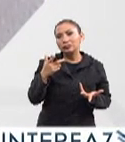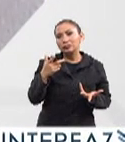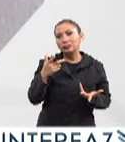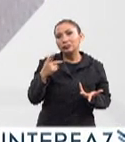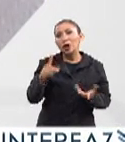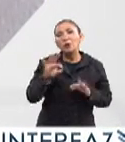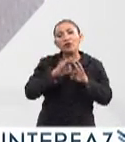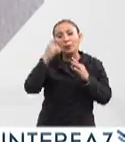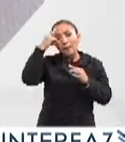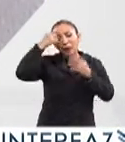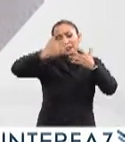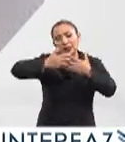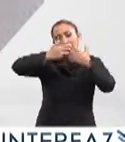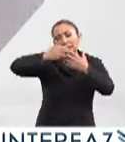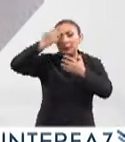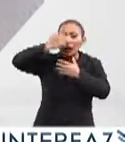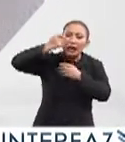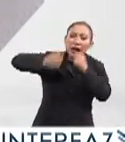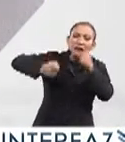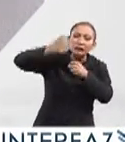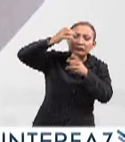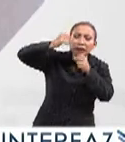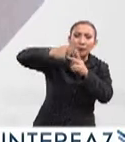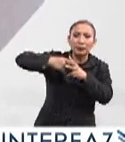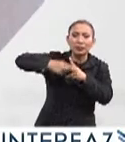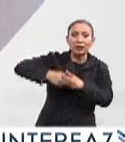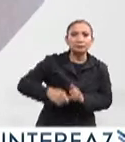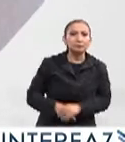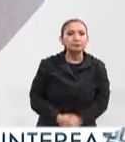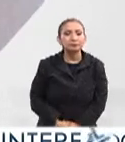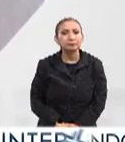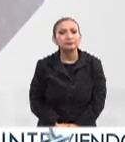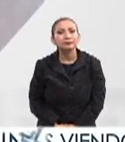circunscribe la forma de pensar y evaluar lo que es el concepto matemático.